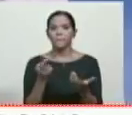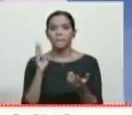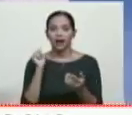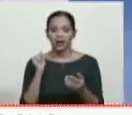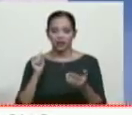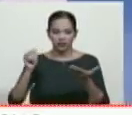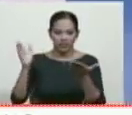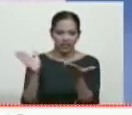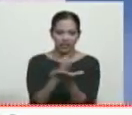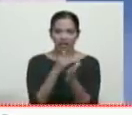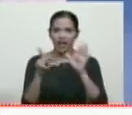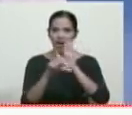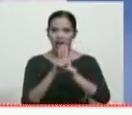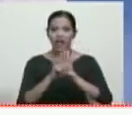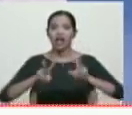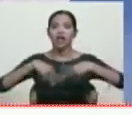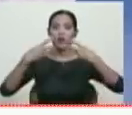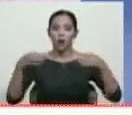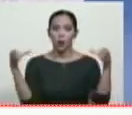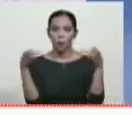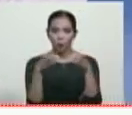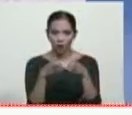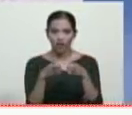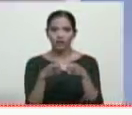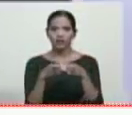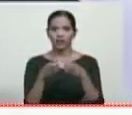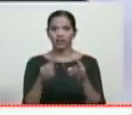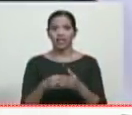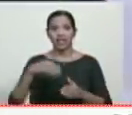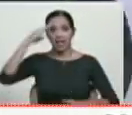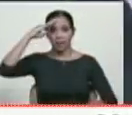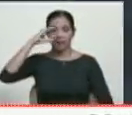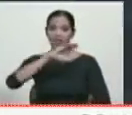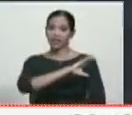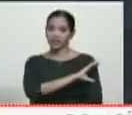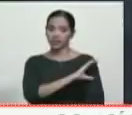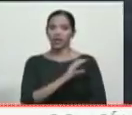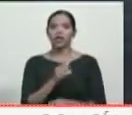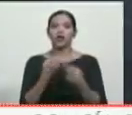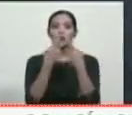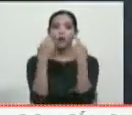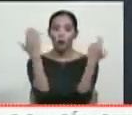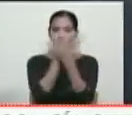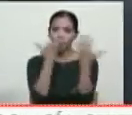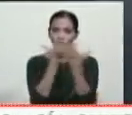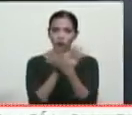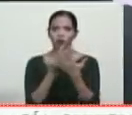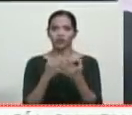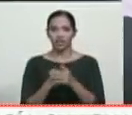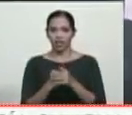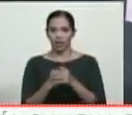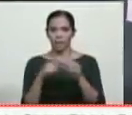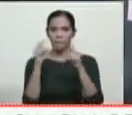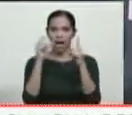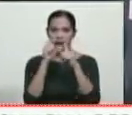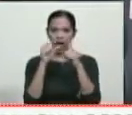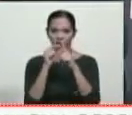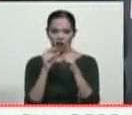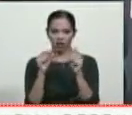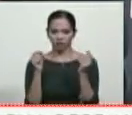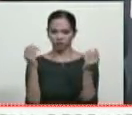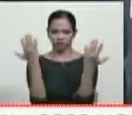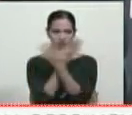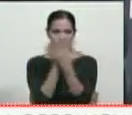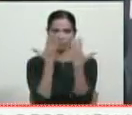al nuevo componente de la Fuerza Armada Nacional Bolivariana, como es la milicia, y confunden la gimnasia con la magnesia, porque como no entienden